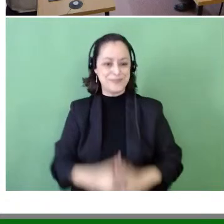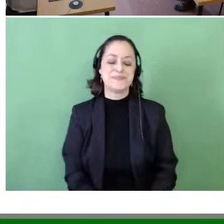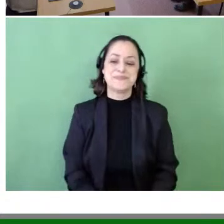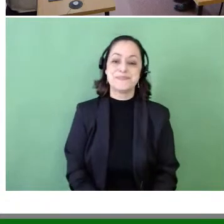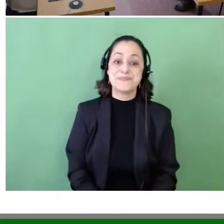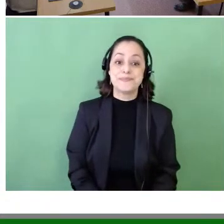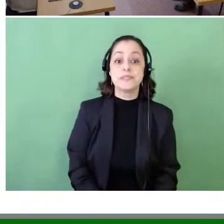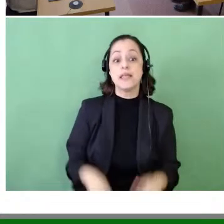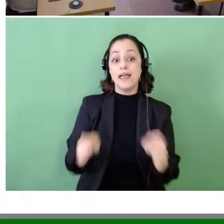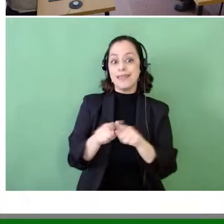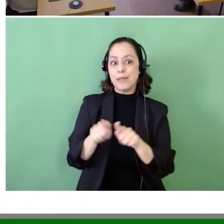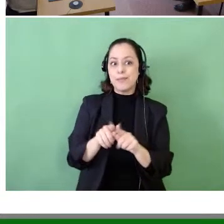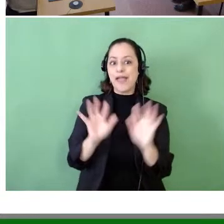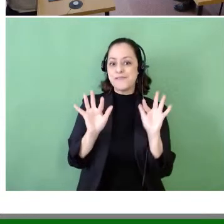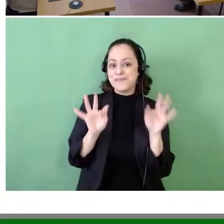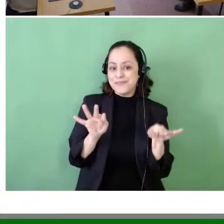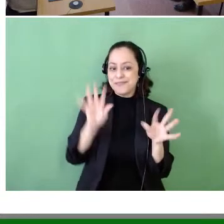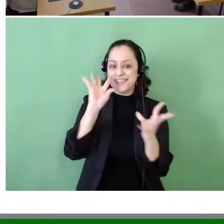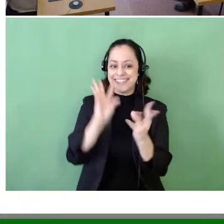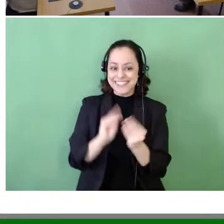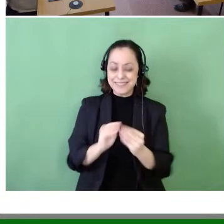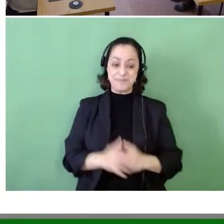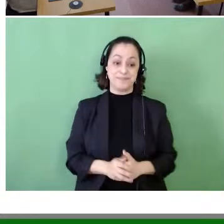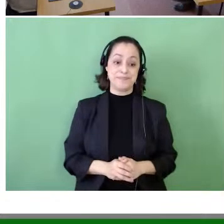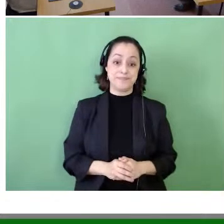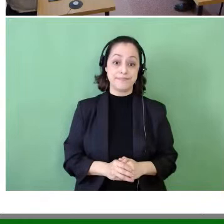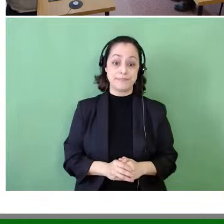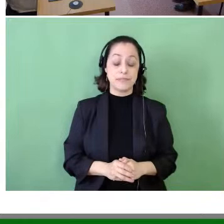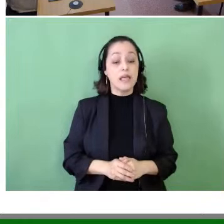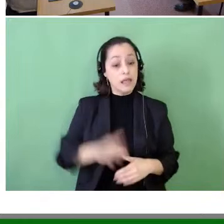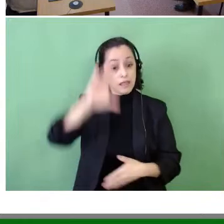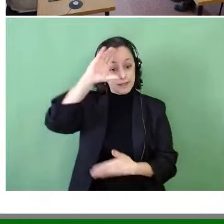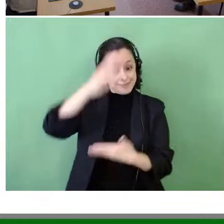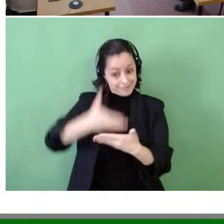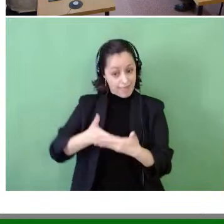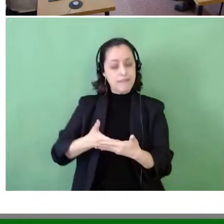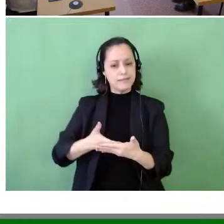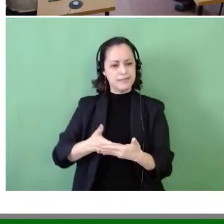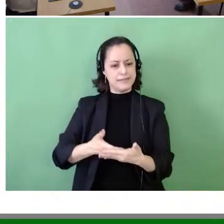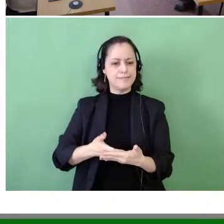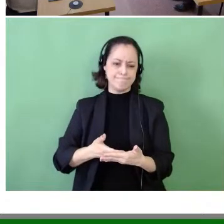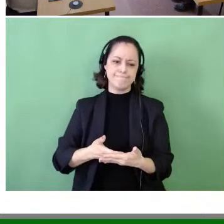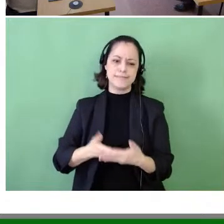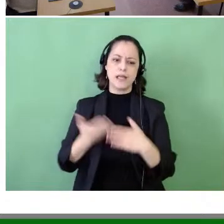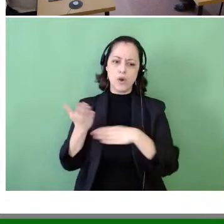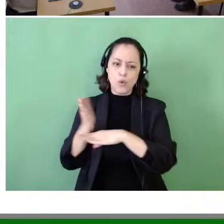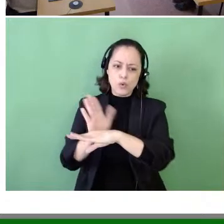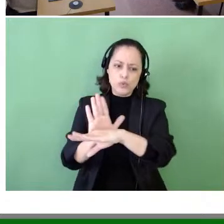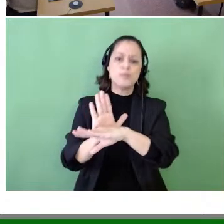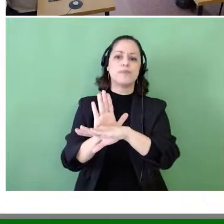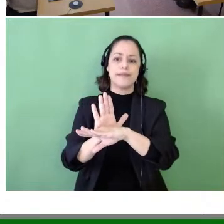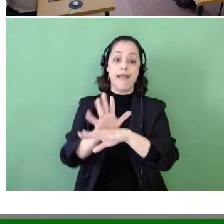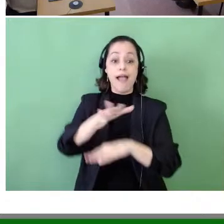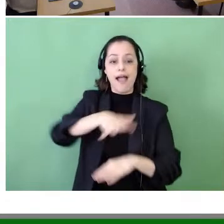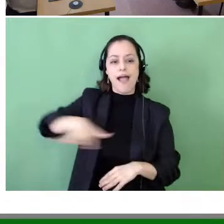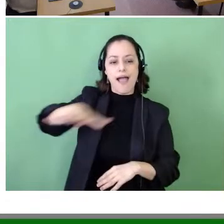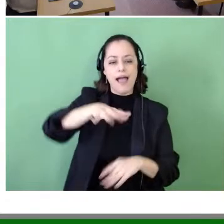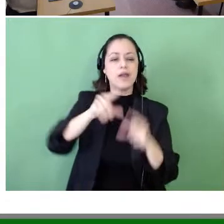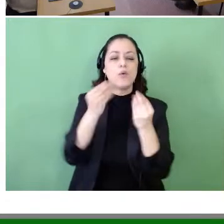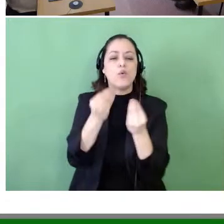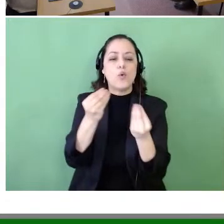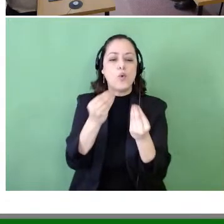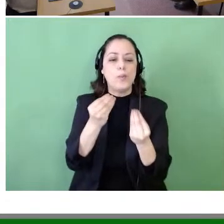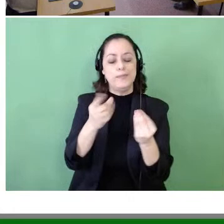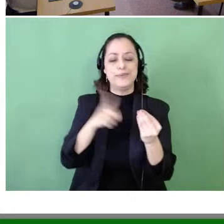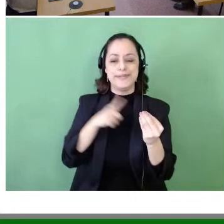Por fin, presentamos que esta tesis contribuye, creemos que contribuye con esta revisión sistemática, porque